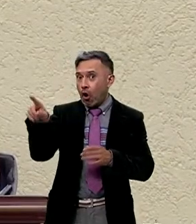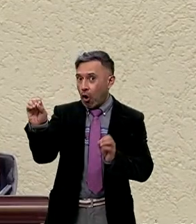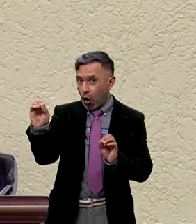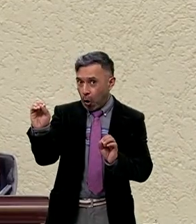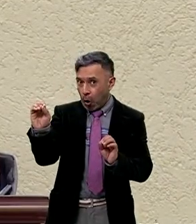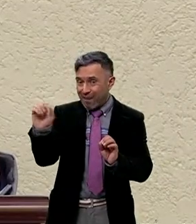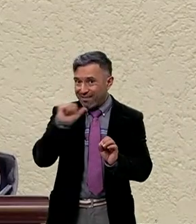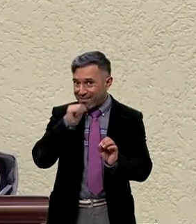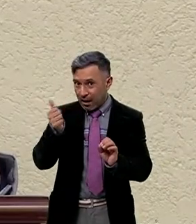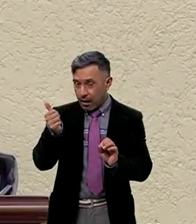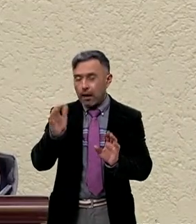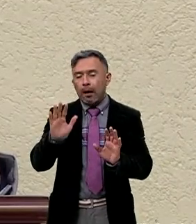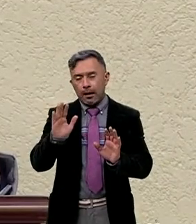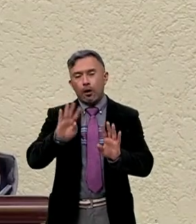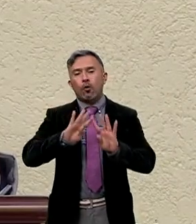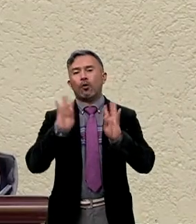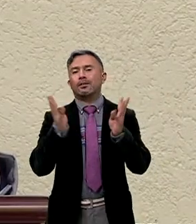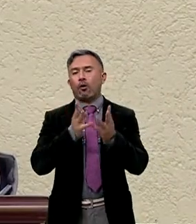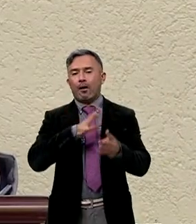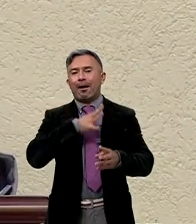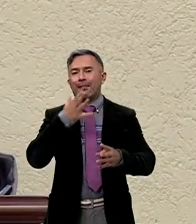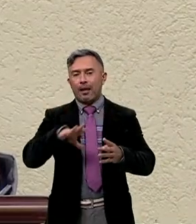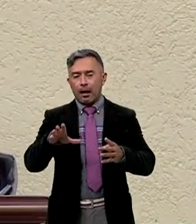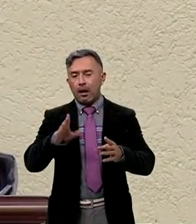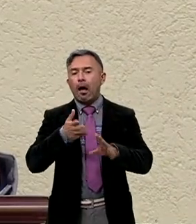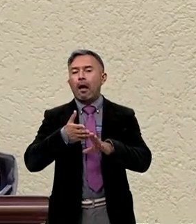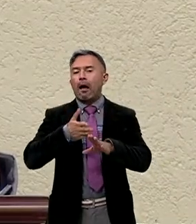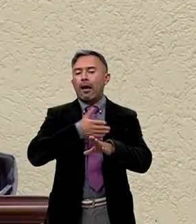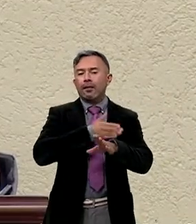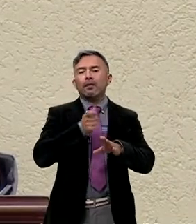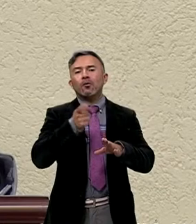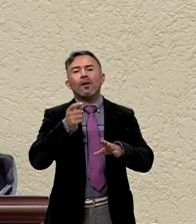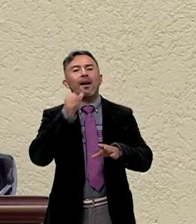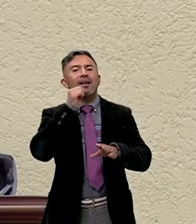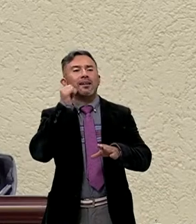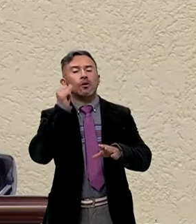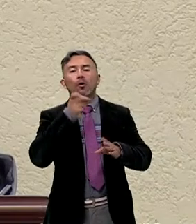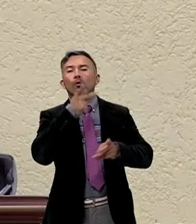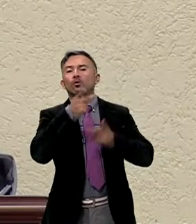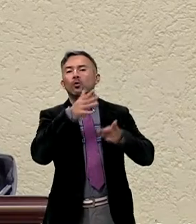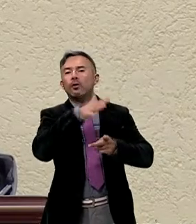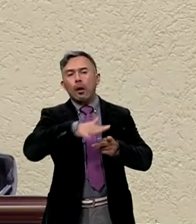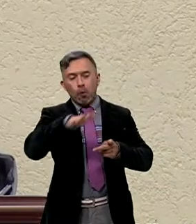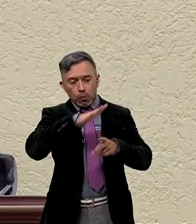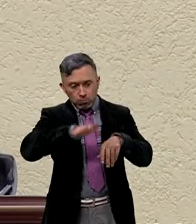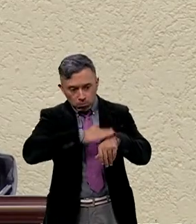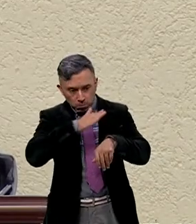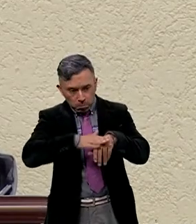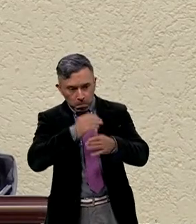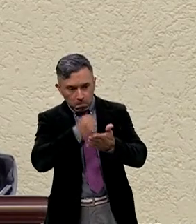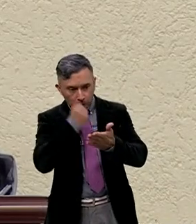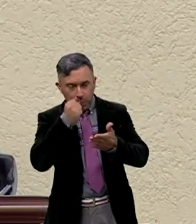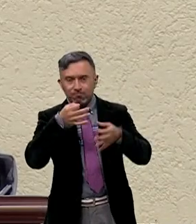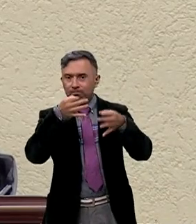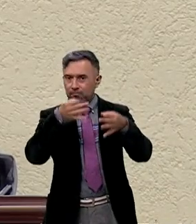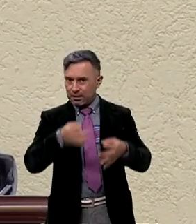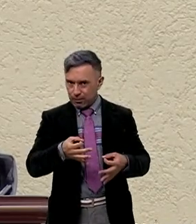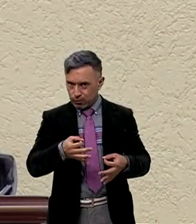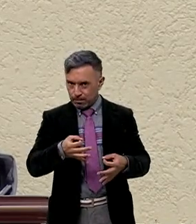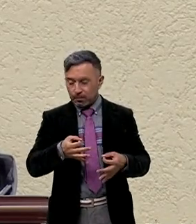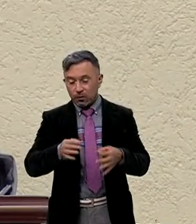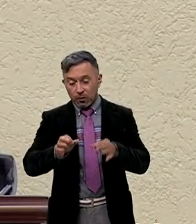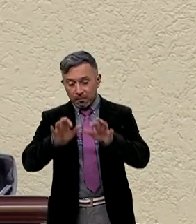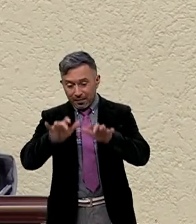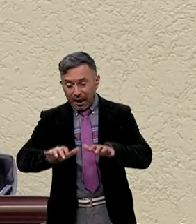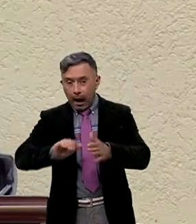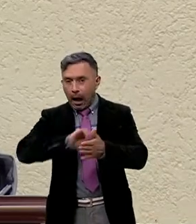general debe realizar la declaración de validez del proceso de consulta popular elaborar el acta de resultados